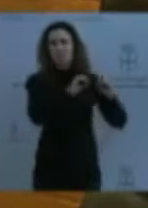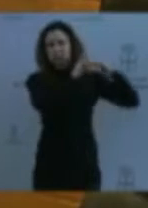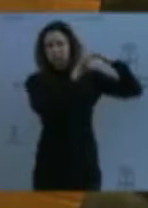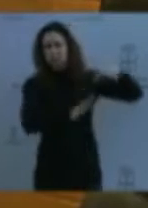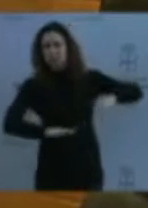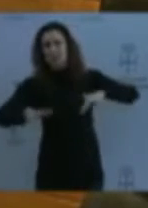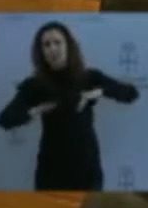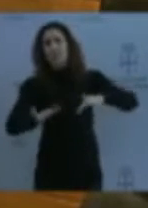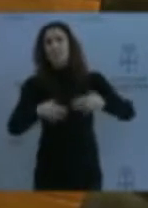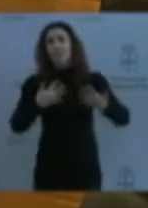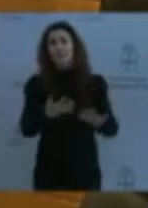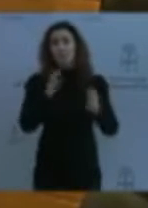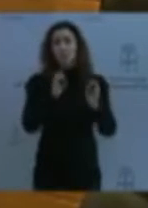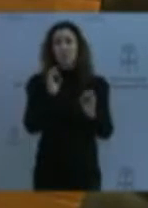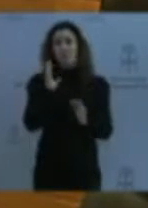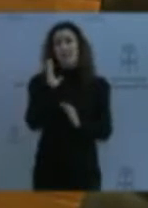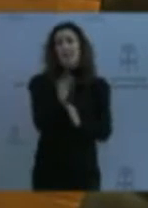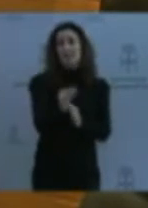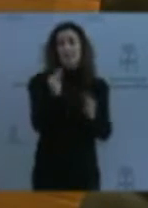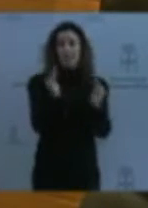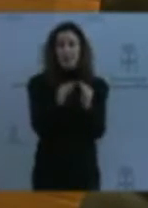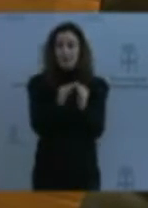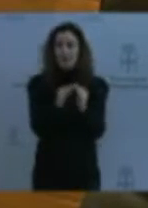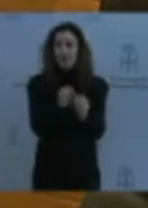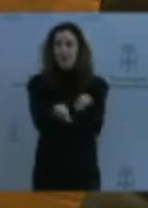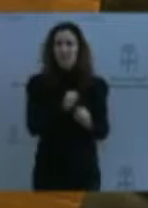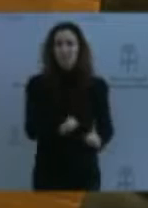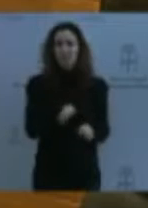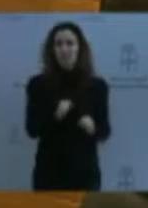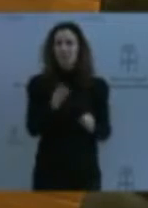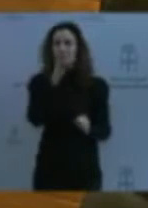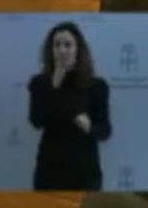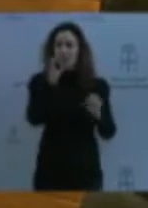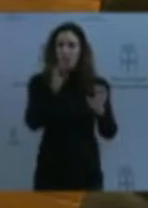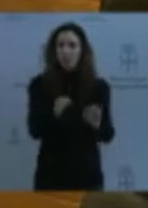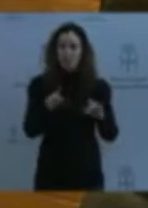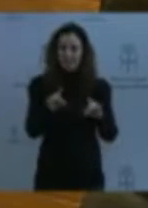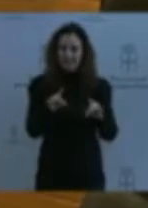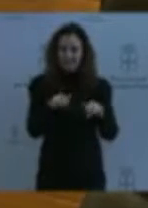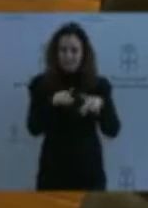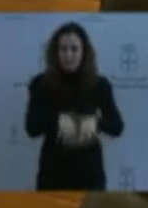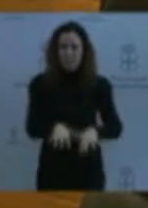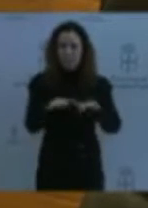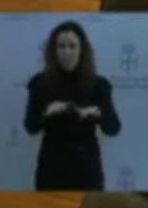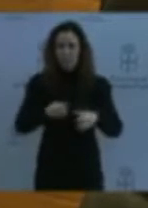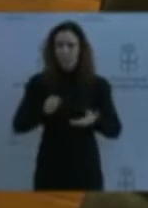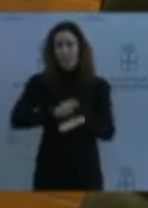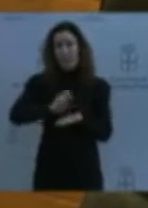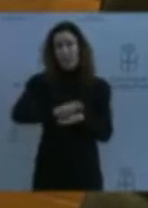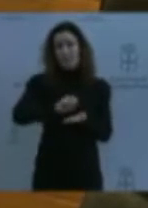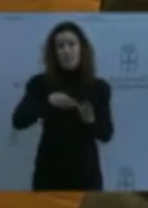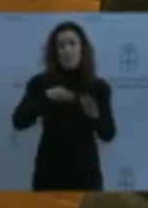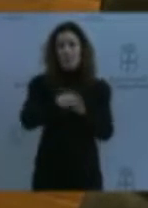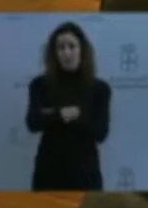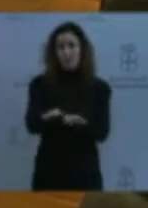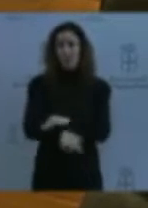estaban incomunicados porque se había ido literalmente la tierra sobre la que se asientan los caminos que dan acceso a la aldea. Esto ocurrió en muchos lugares.